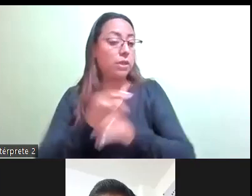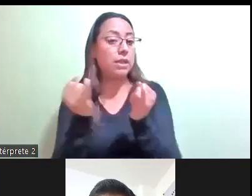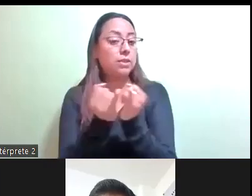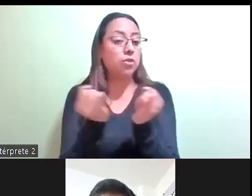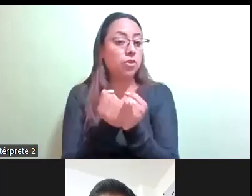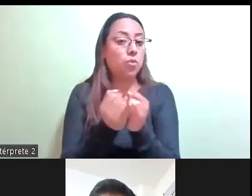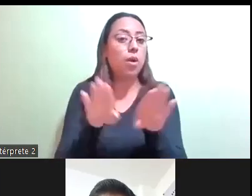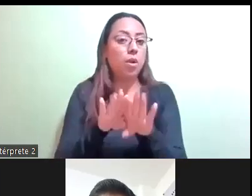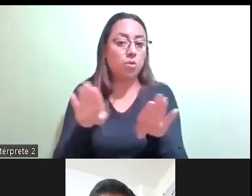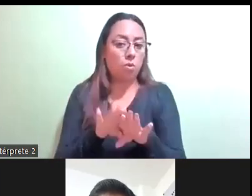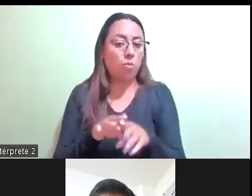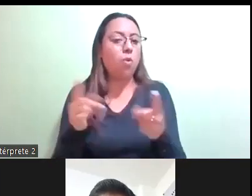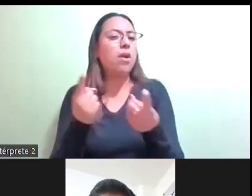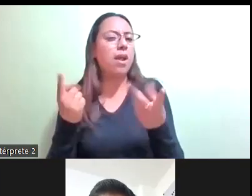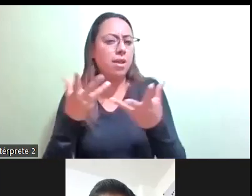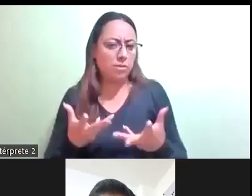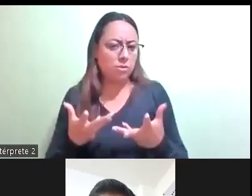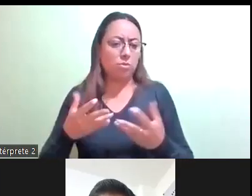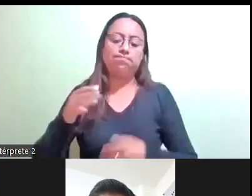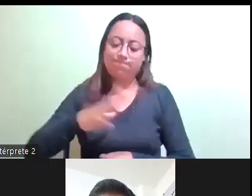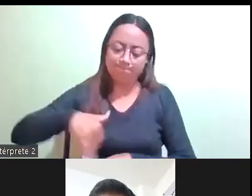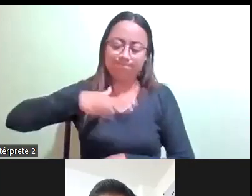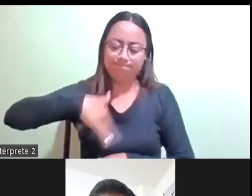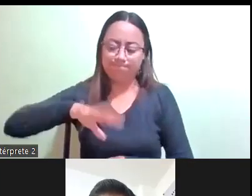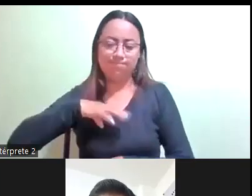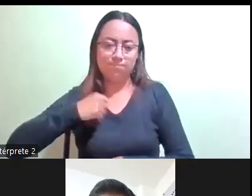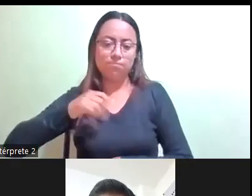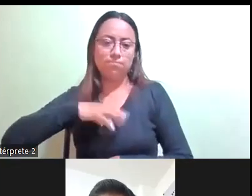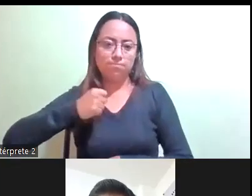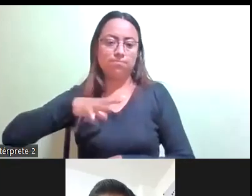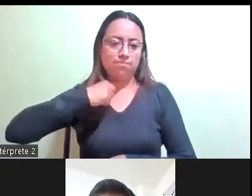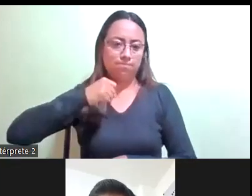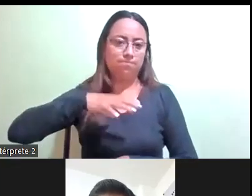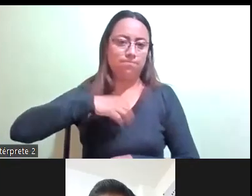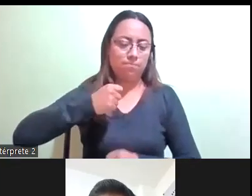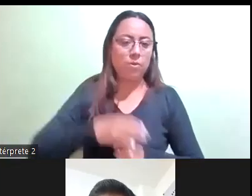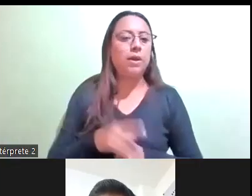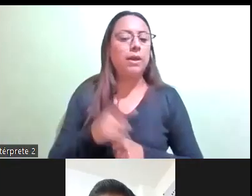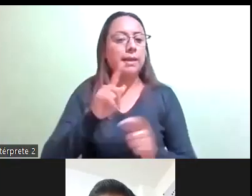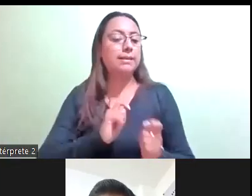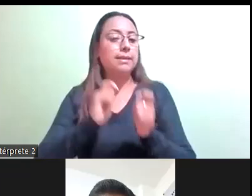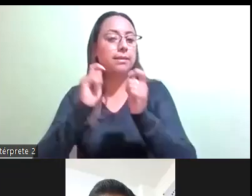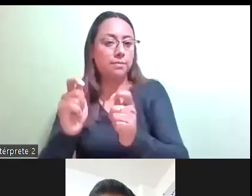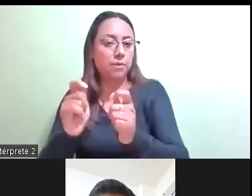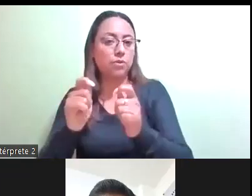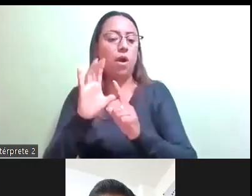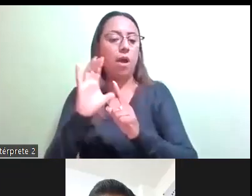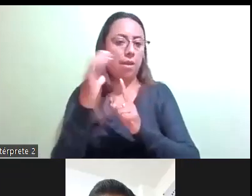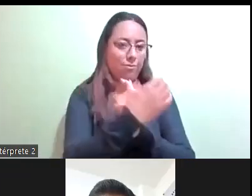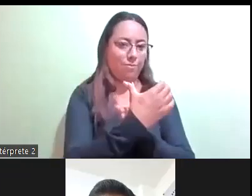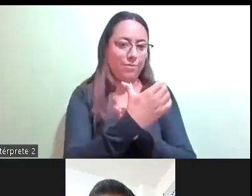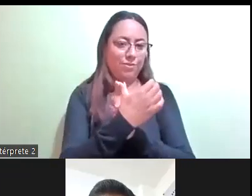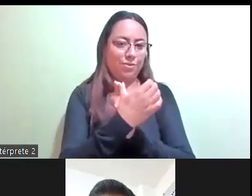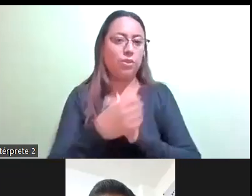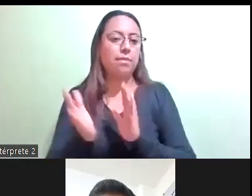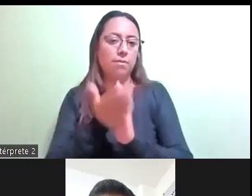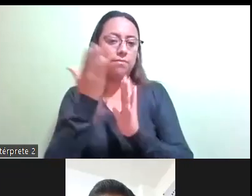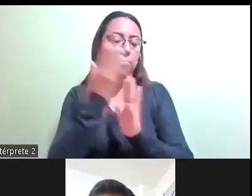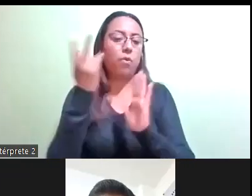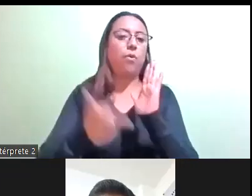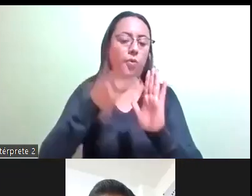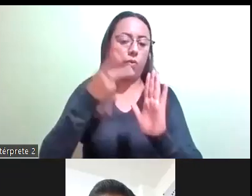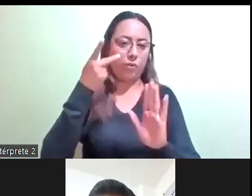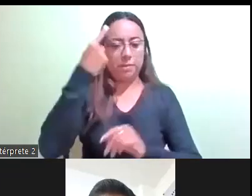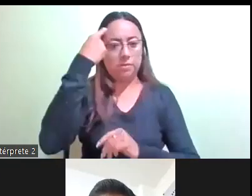que realizó como en su búsqueda, es la localización del dictamen que fue remitido a la Comisión de Reconstrucción para